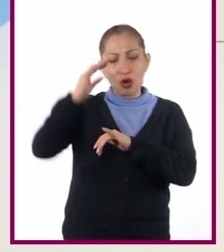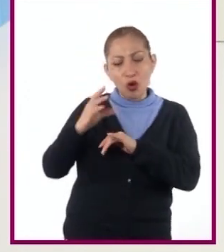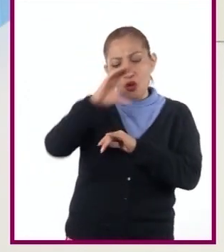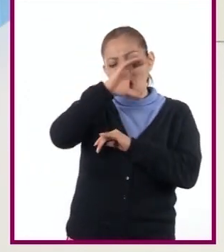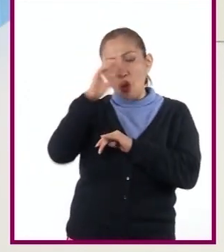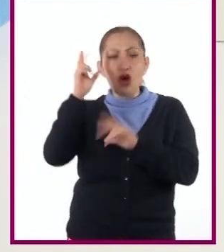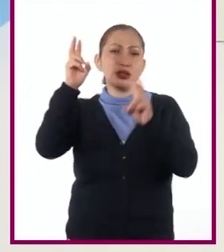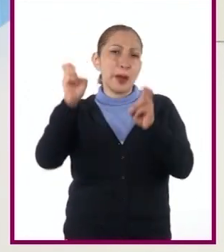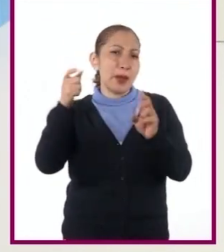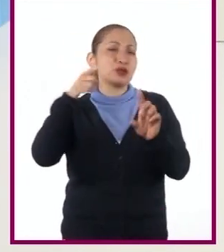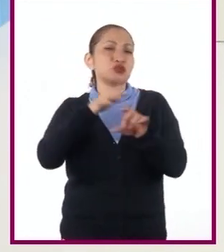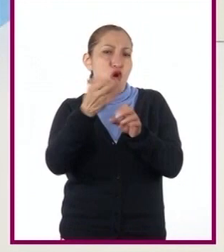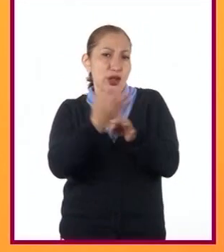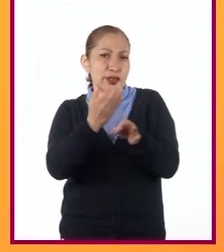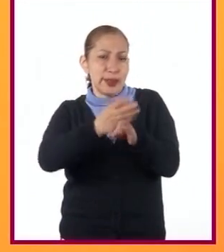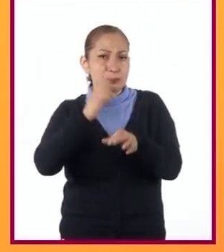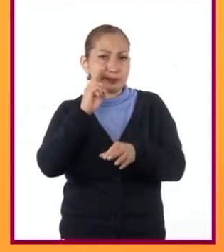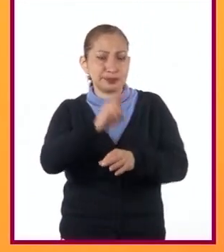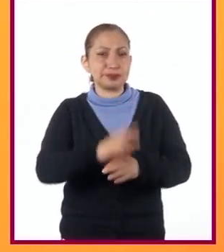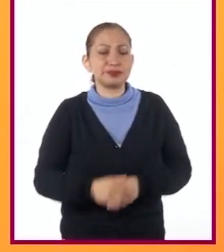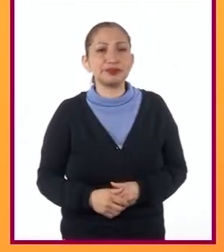o los temas en particular.